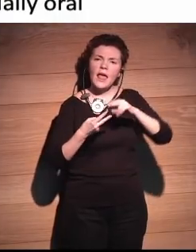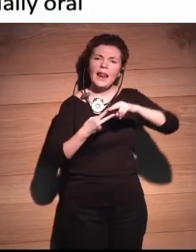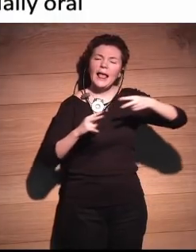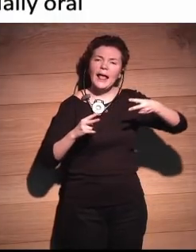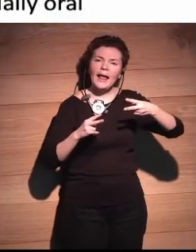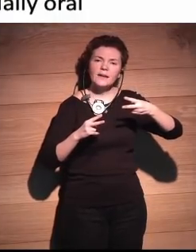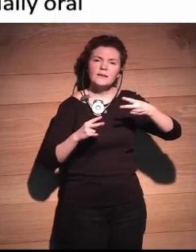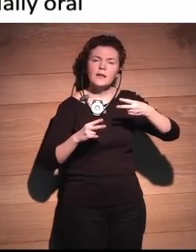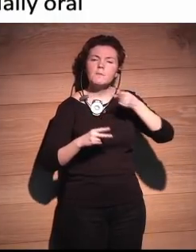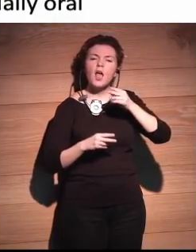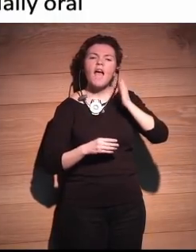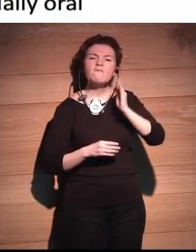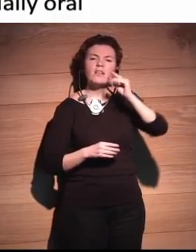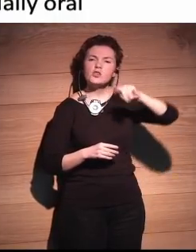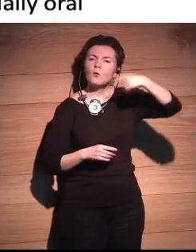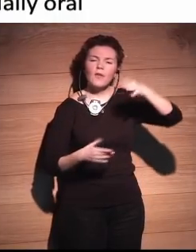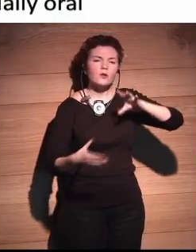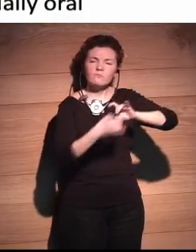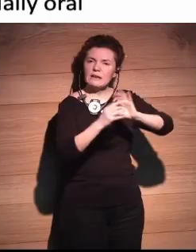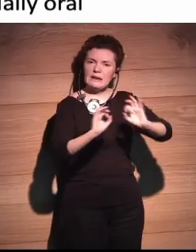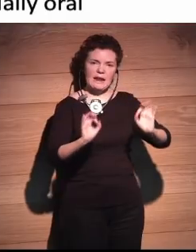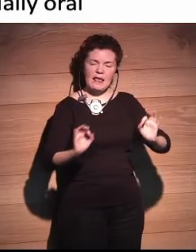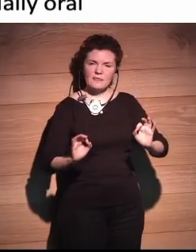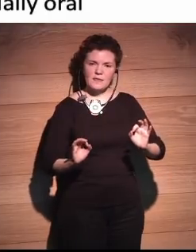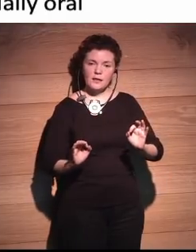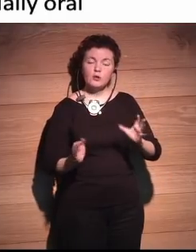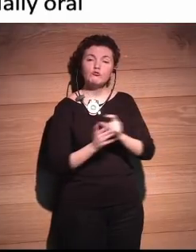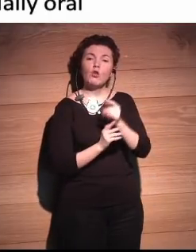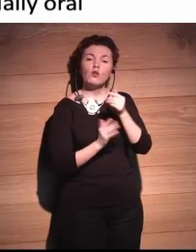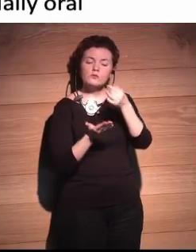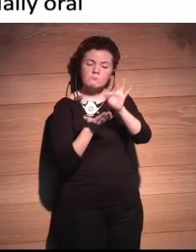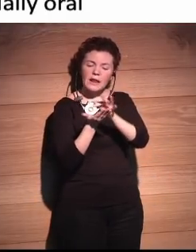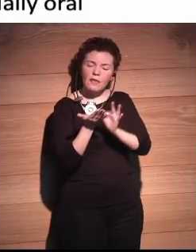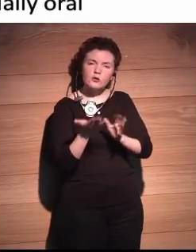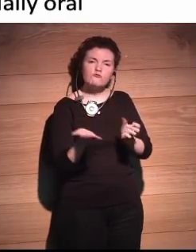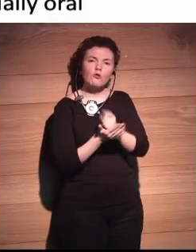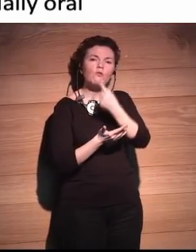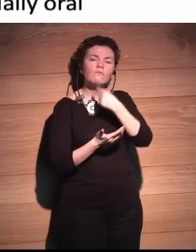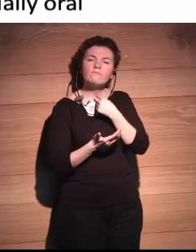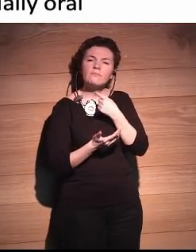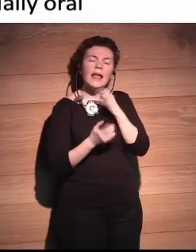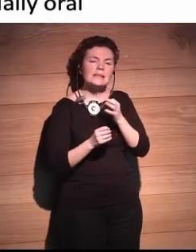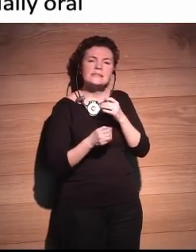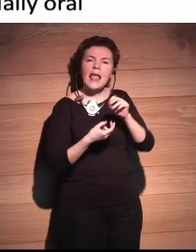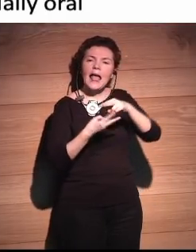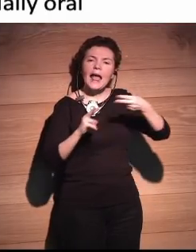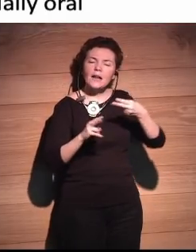gen sin ningún tipo de efecto secundario asociado y todos los marcadores nos dicen que este gen está